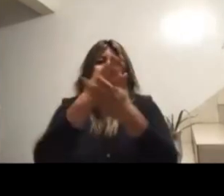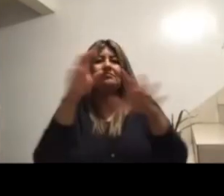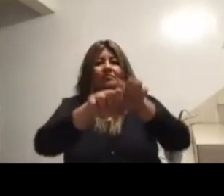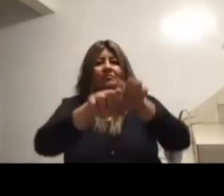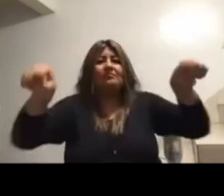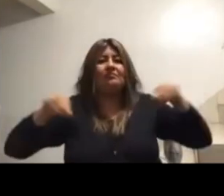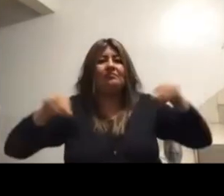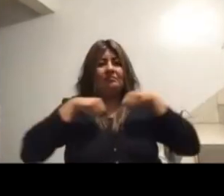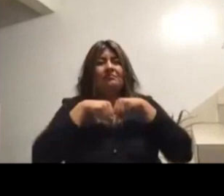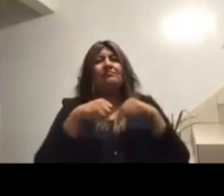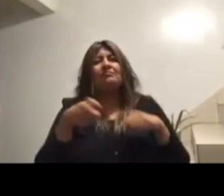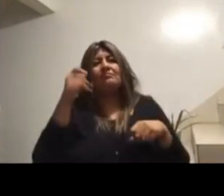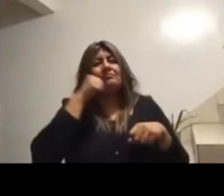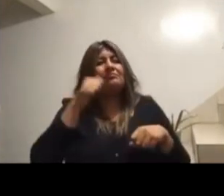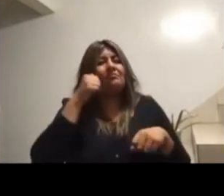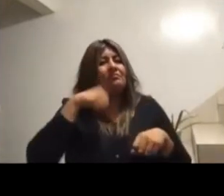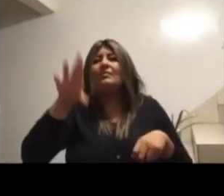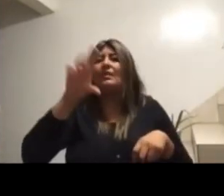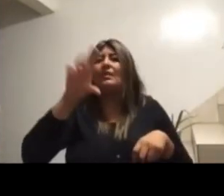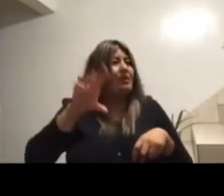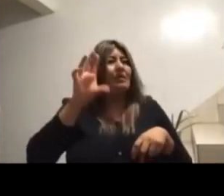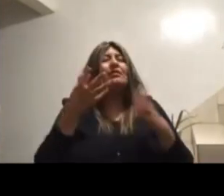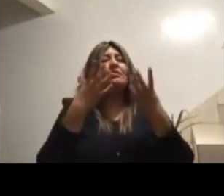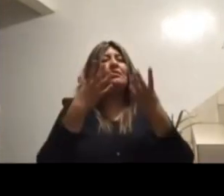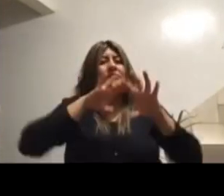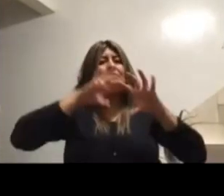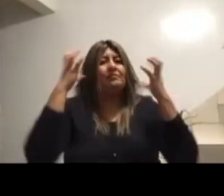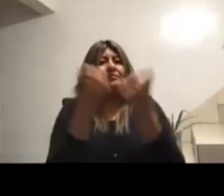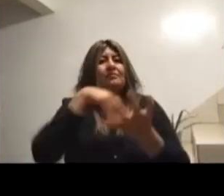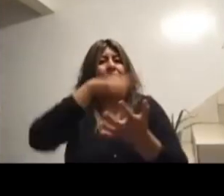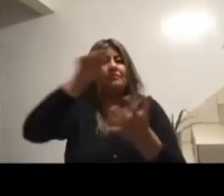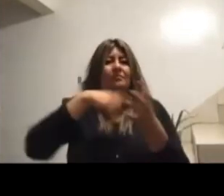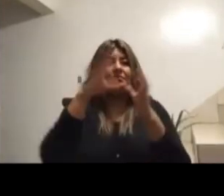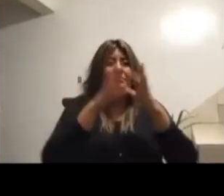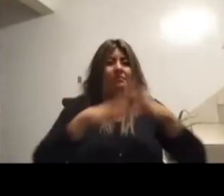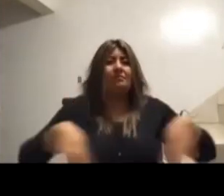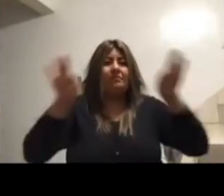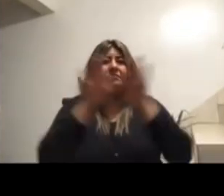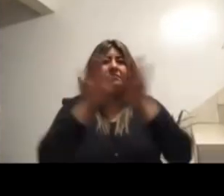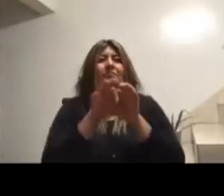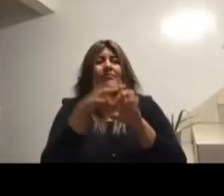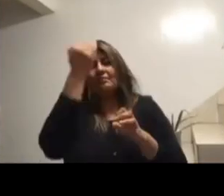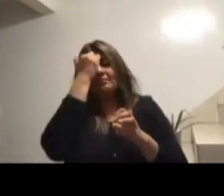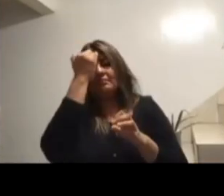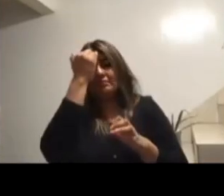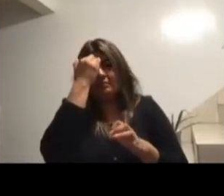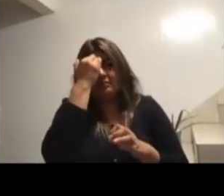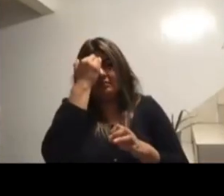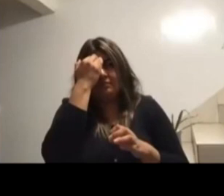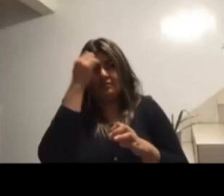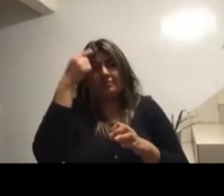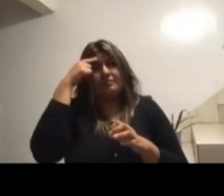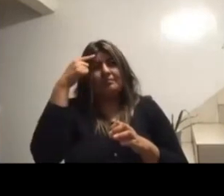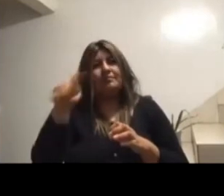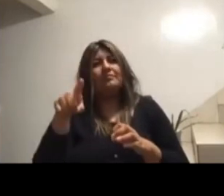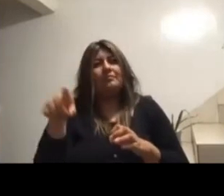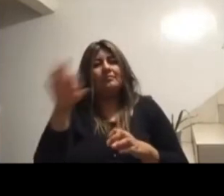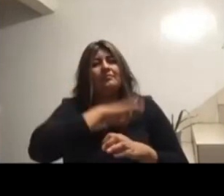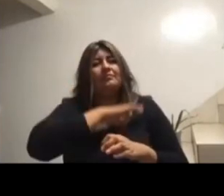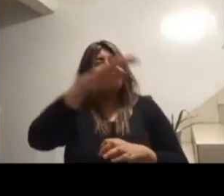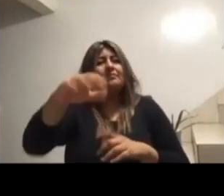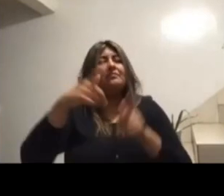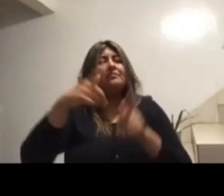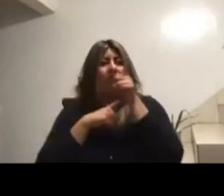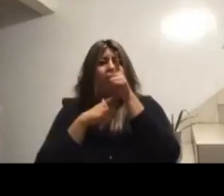a profundidad a sus estudiantes, que son parte, obviamente, de lo que a él sí le toca hacer. Entonces, creo que esto a mí